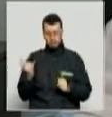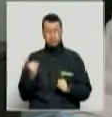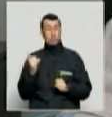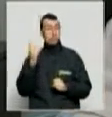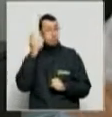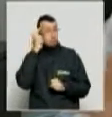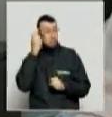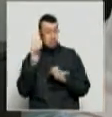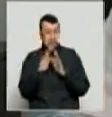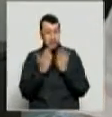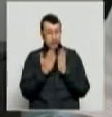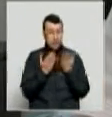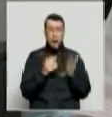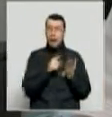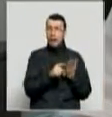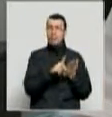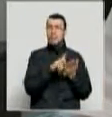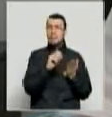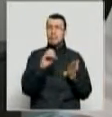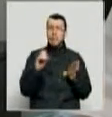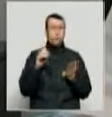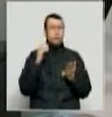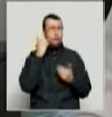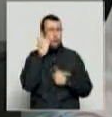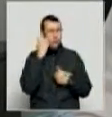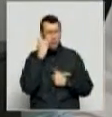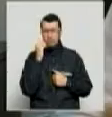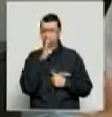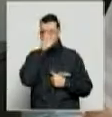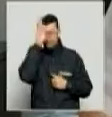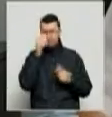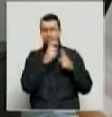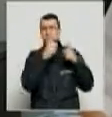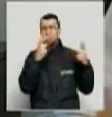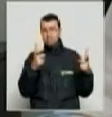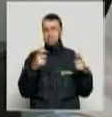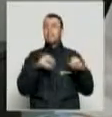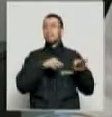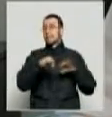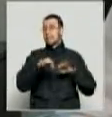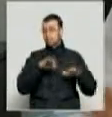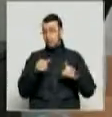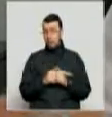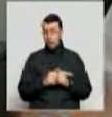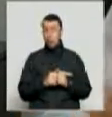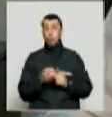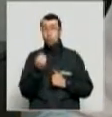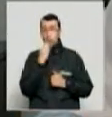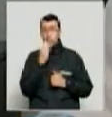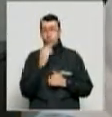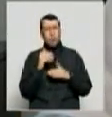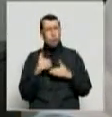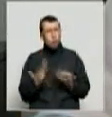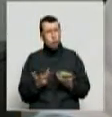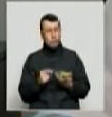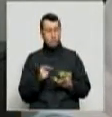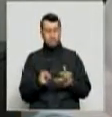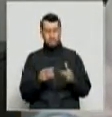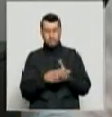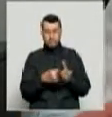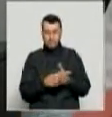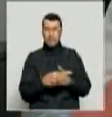mis libros, las 100 enfermedades más frecuentes, entender el concepto de la comida, cómo hacer de la cocina una